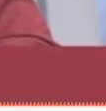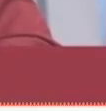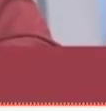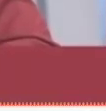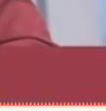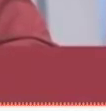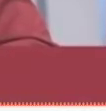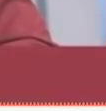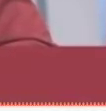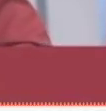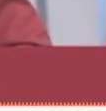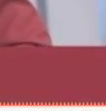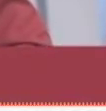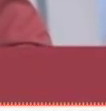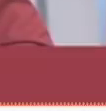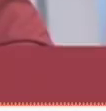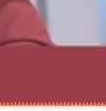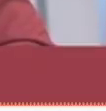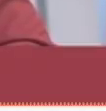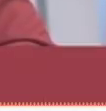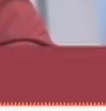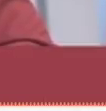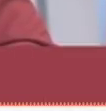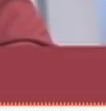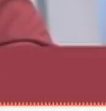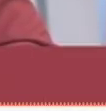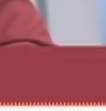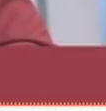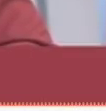Venezuela en este momento no está ocurriendo, ¿no?